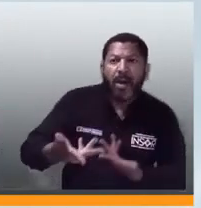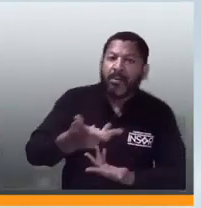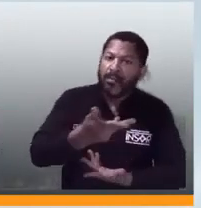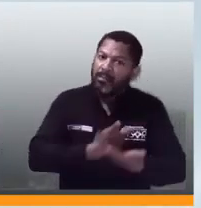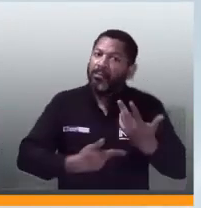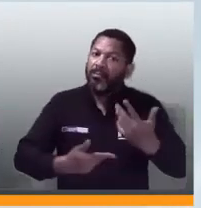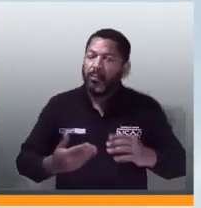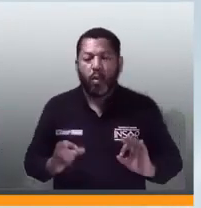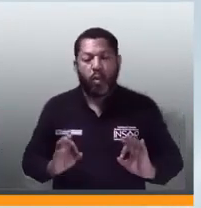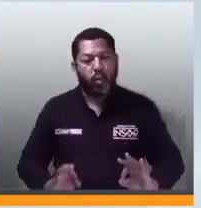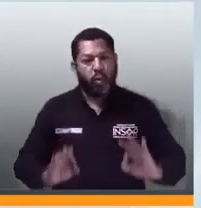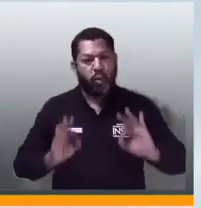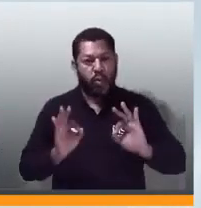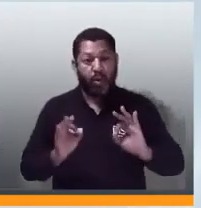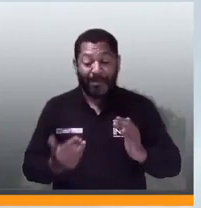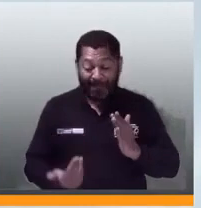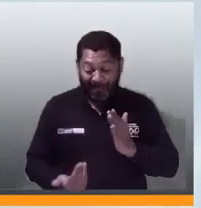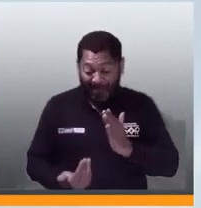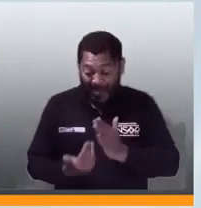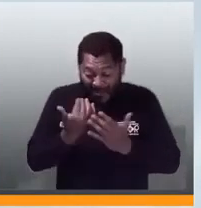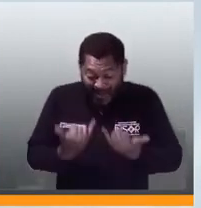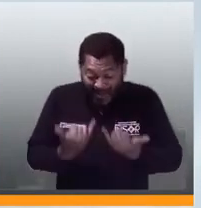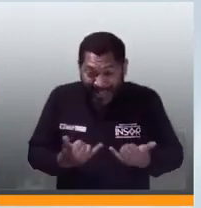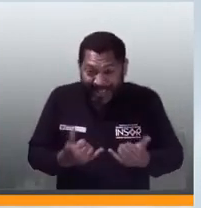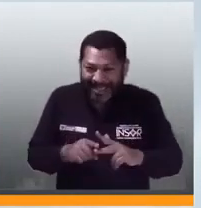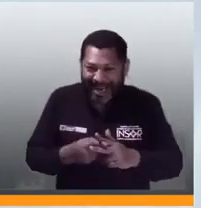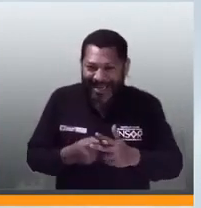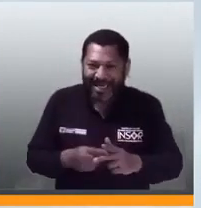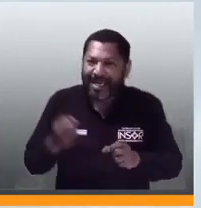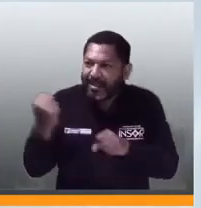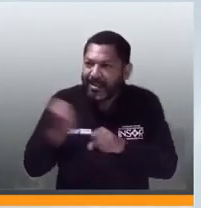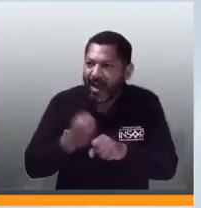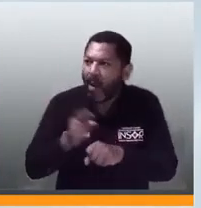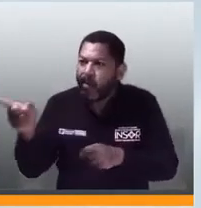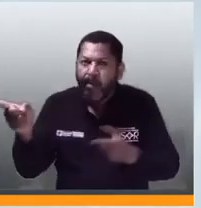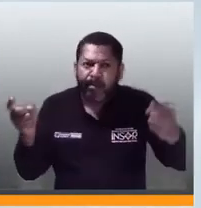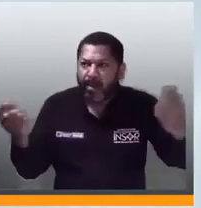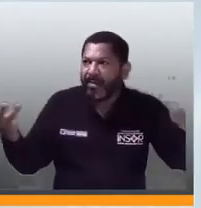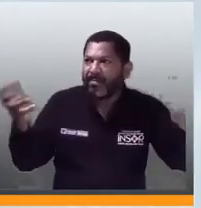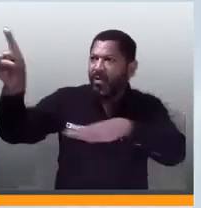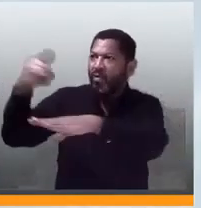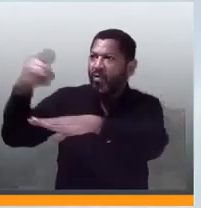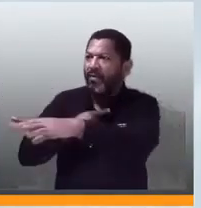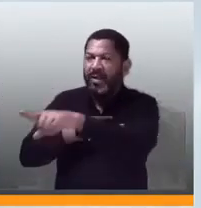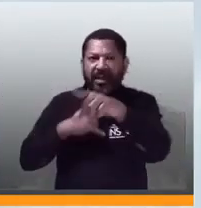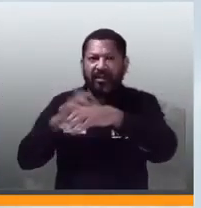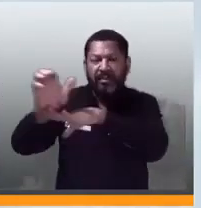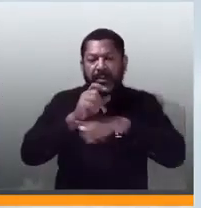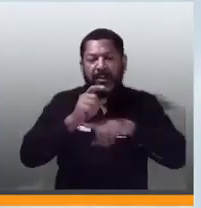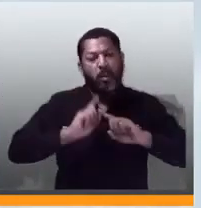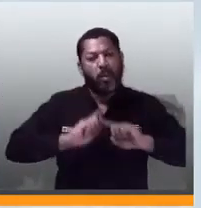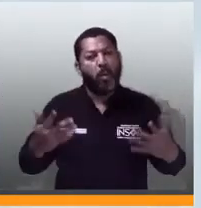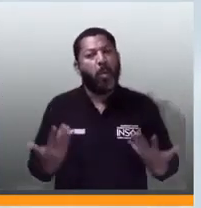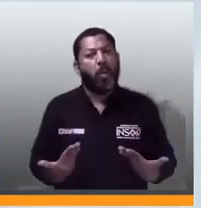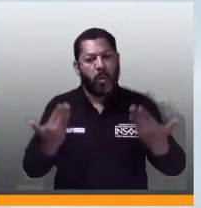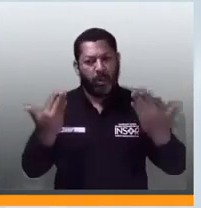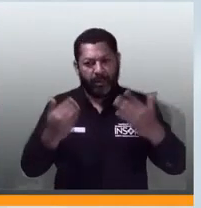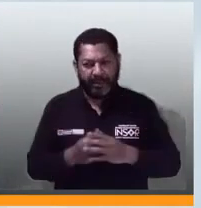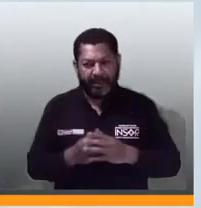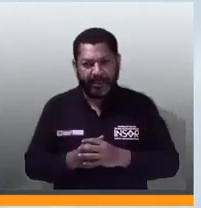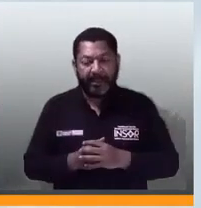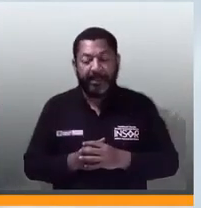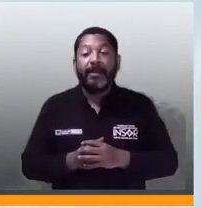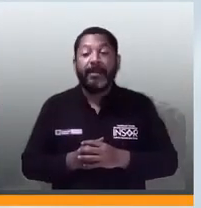estos talleres salieron nuevas ideas de trabajo colaborativo entre profesores de diversas universidades, lo cual fue muy valioso.